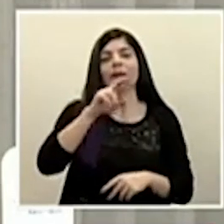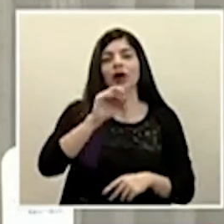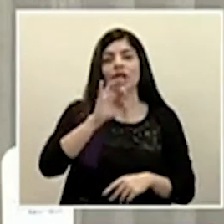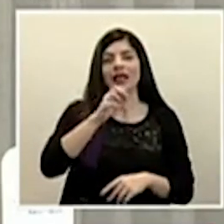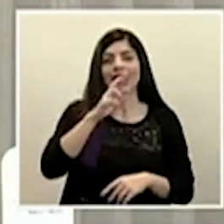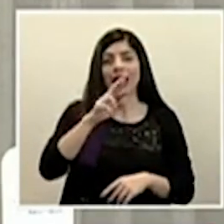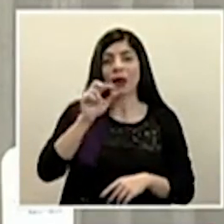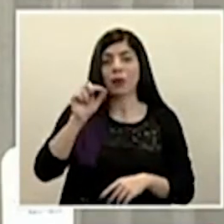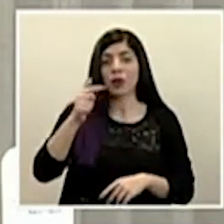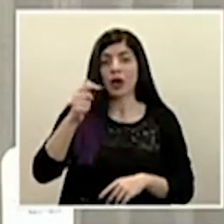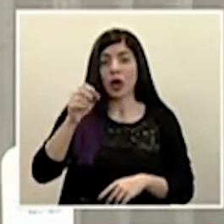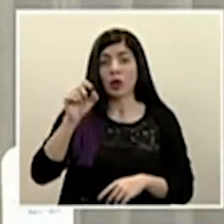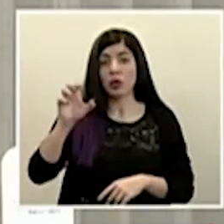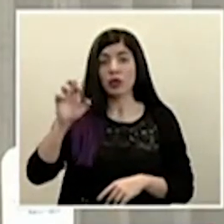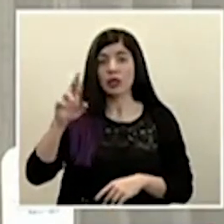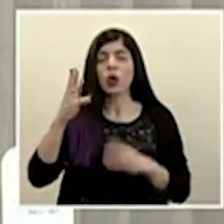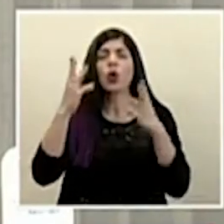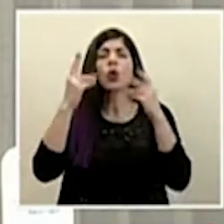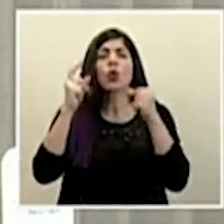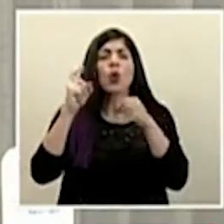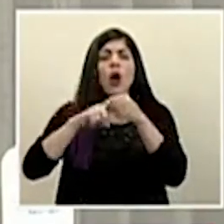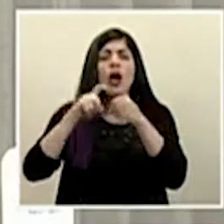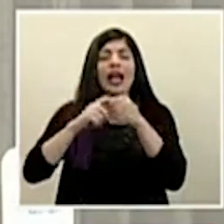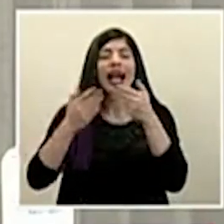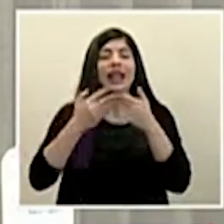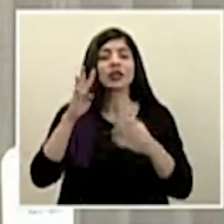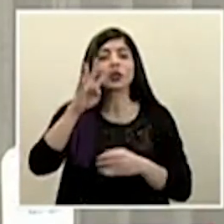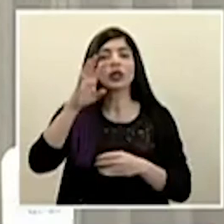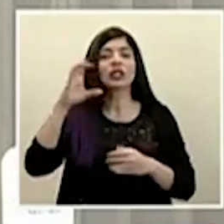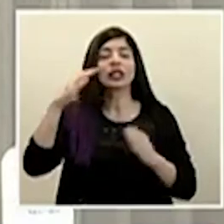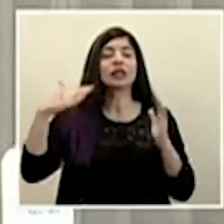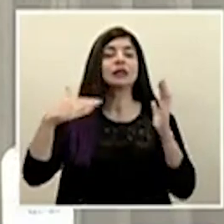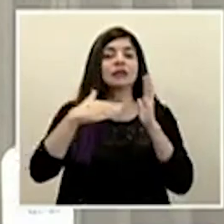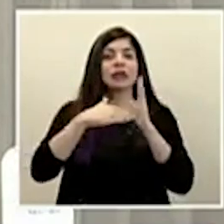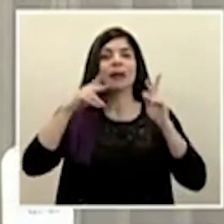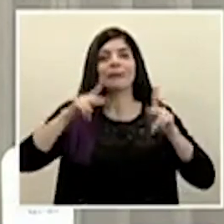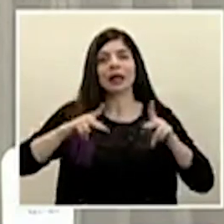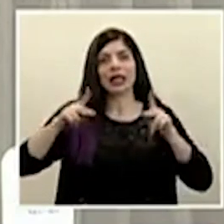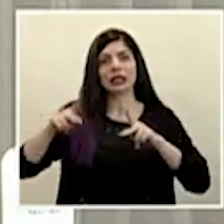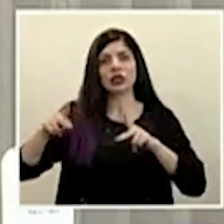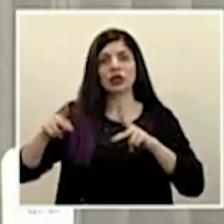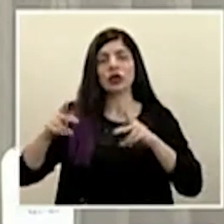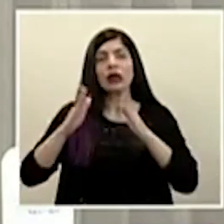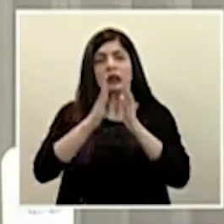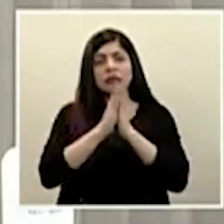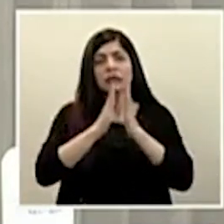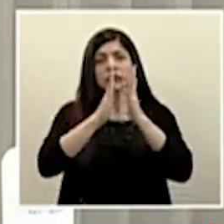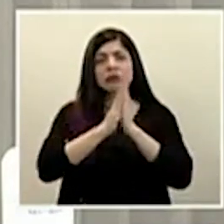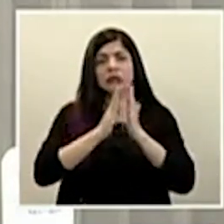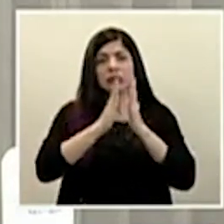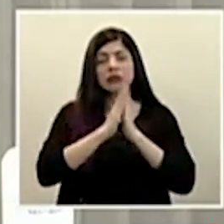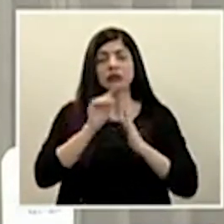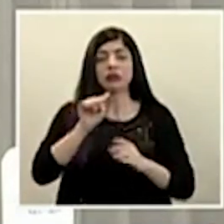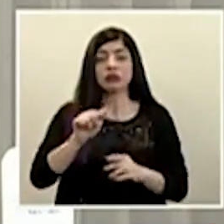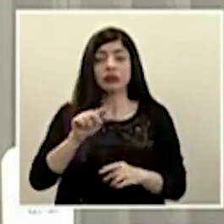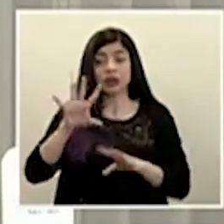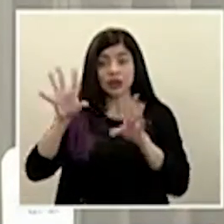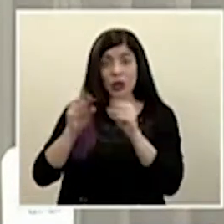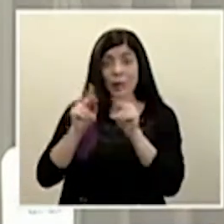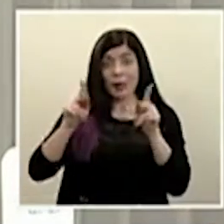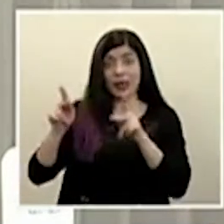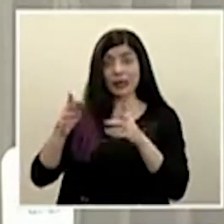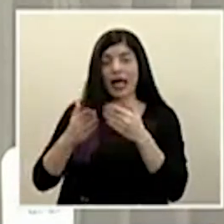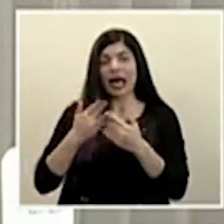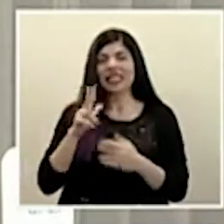proteger.gov.cr tiene registradas ya casi 400,000 personas haciendo peticiones, de las cuales cerca